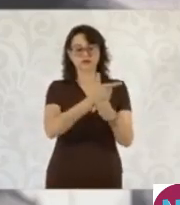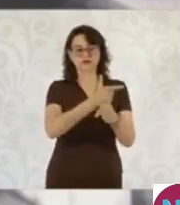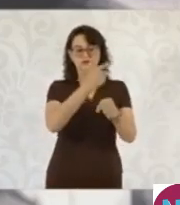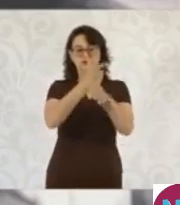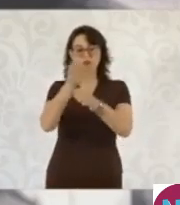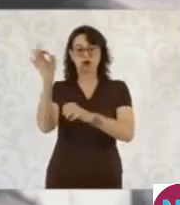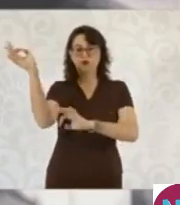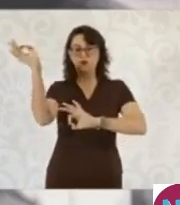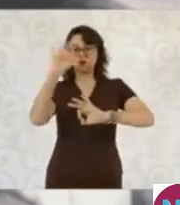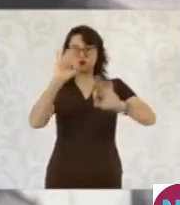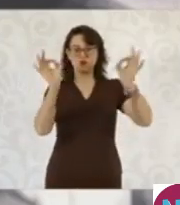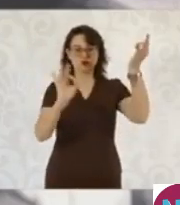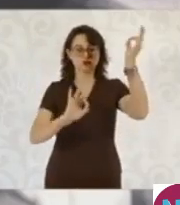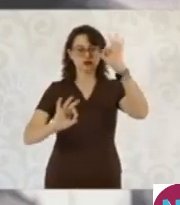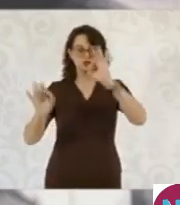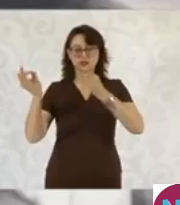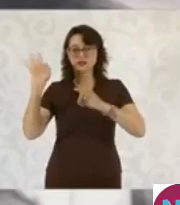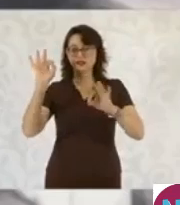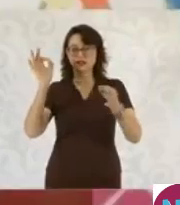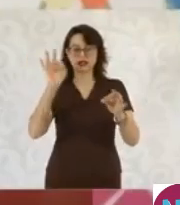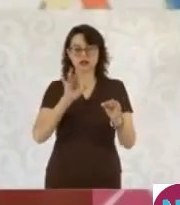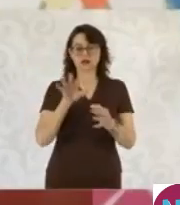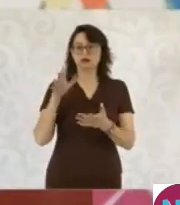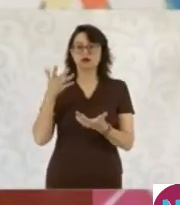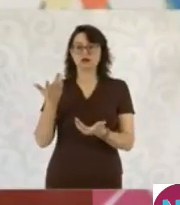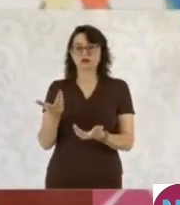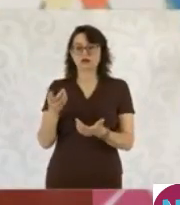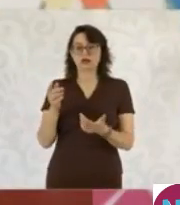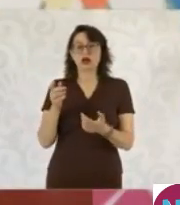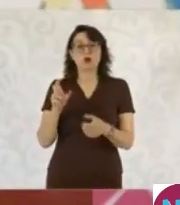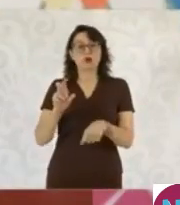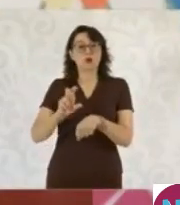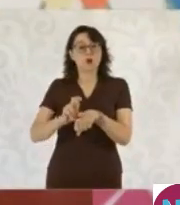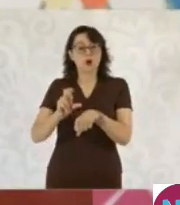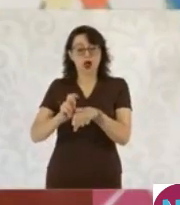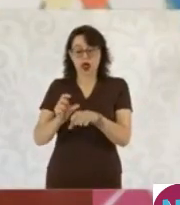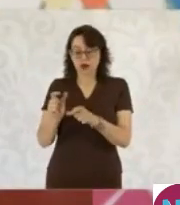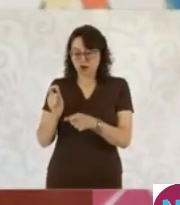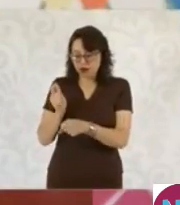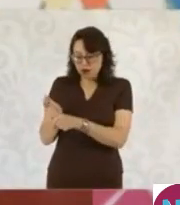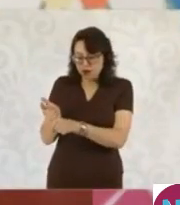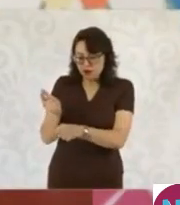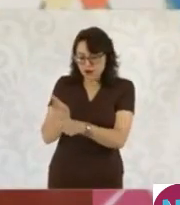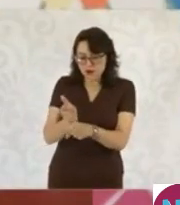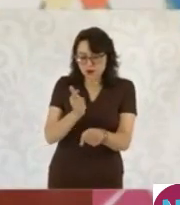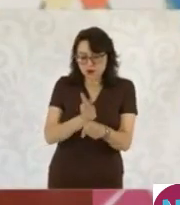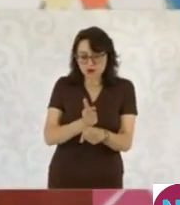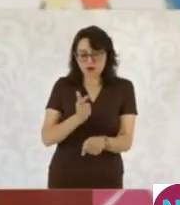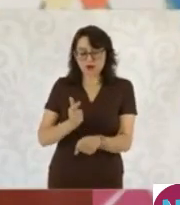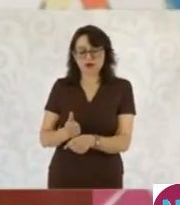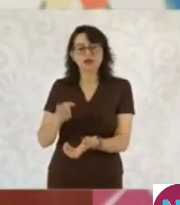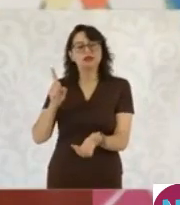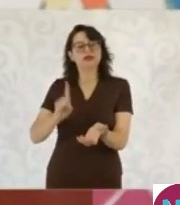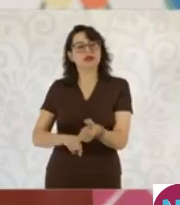los mosquitos que están, los huevecitos infectados con el